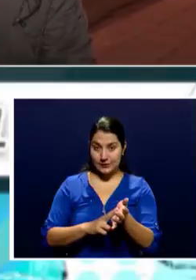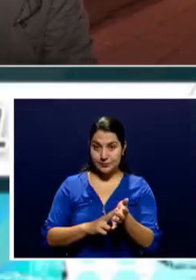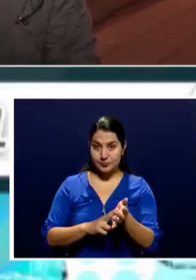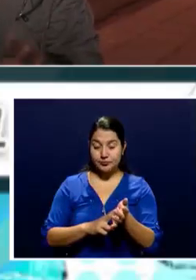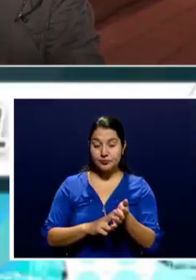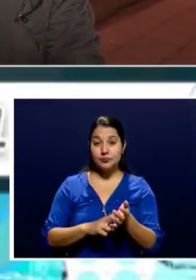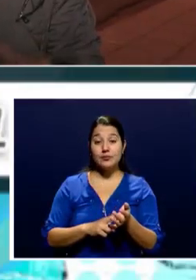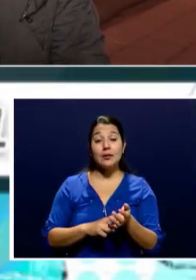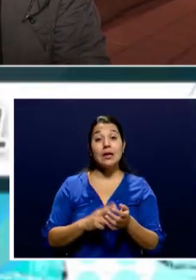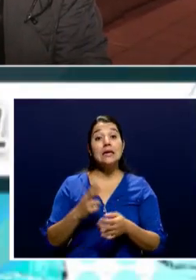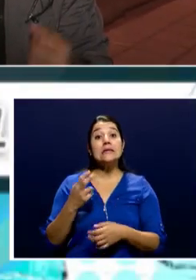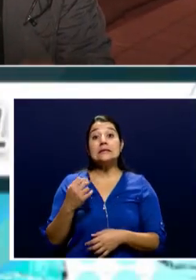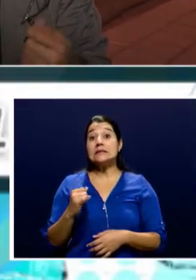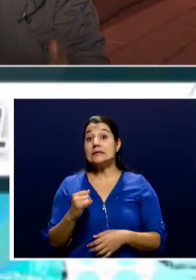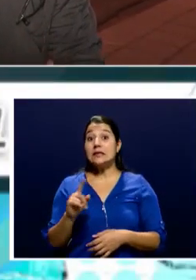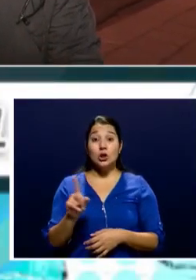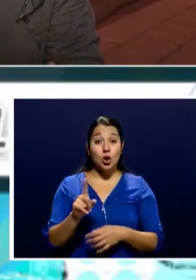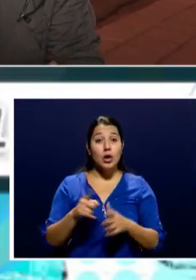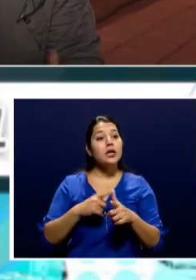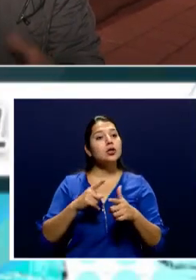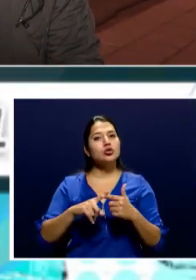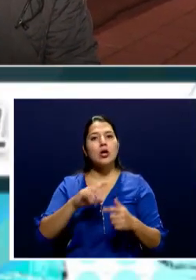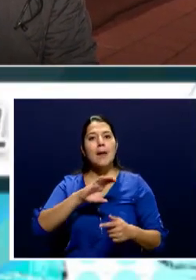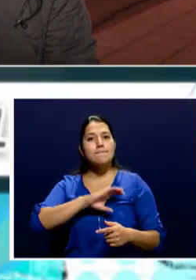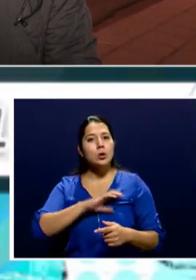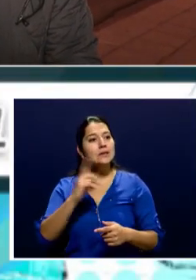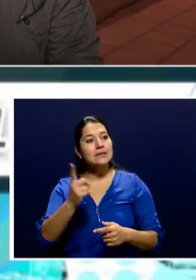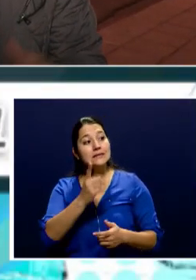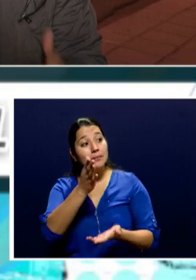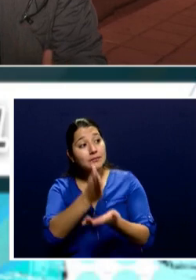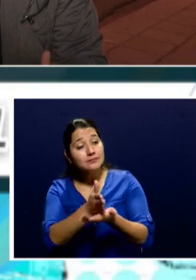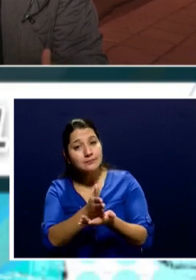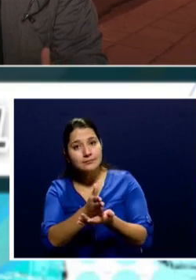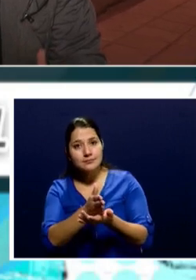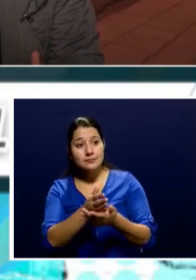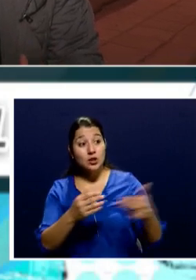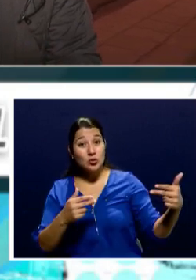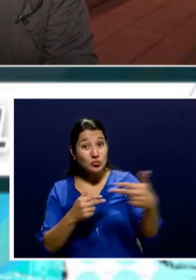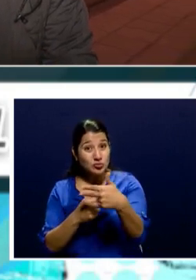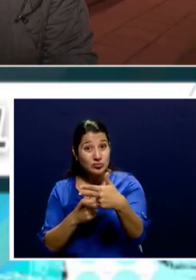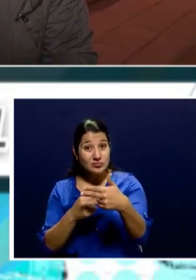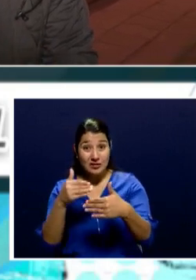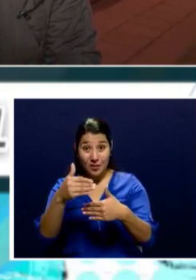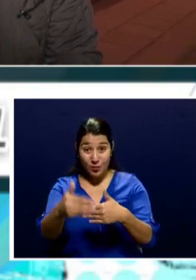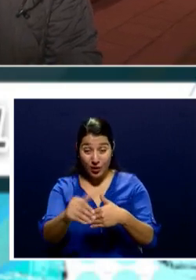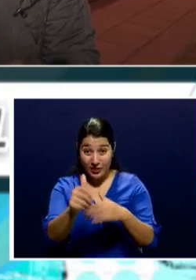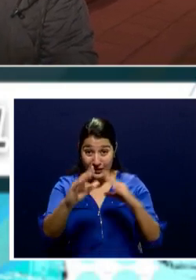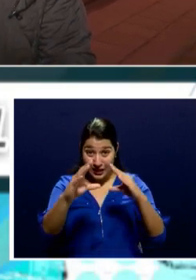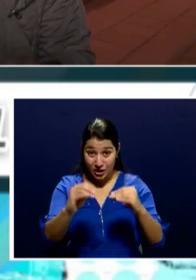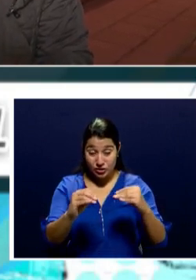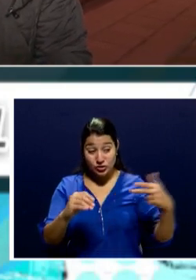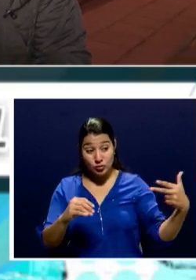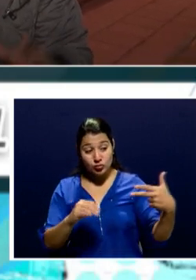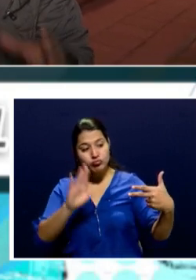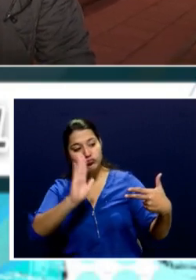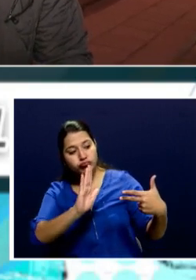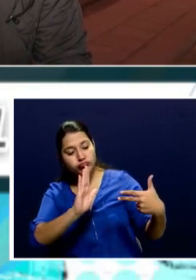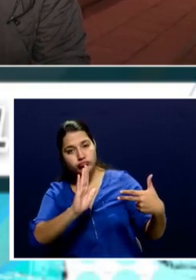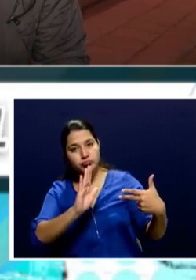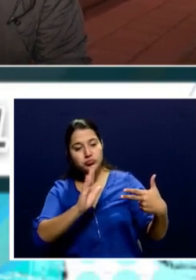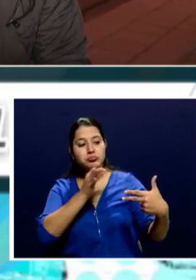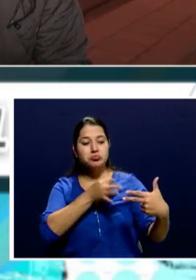de tránsito. De lo contrario, la policía siempre estará parando a las personas que estén circulando con sus vehículos particulares a partir de las 10 de la noche y